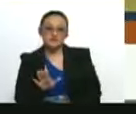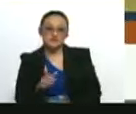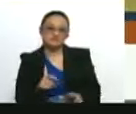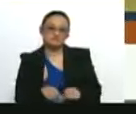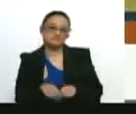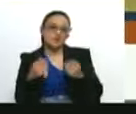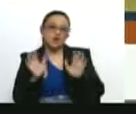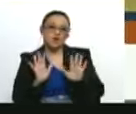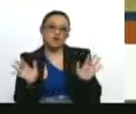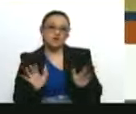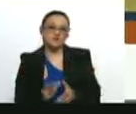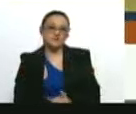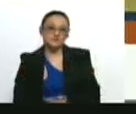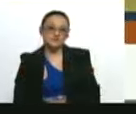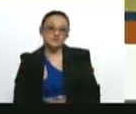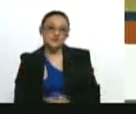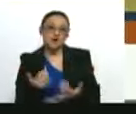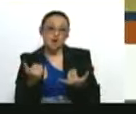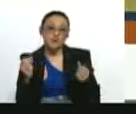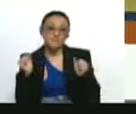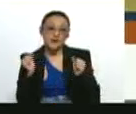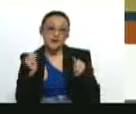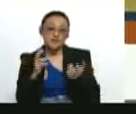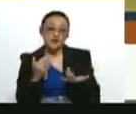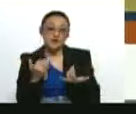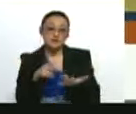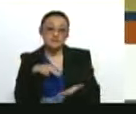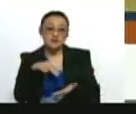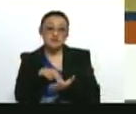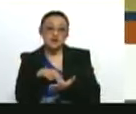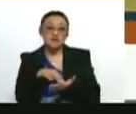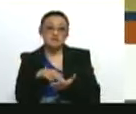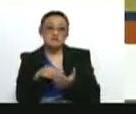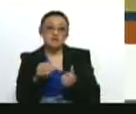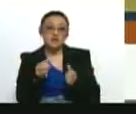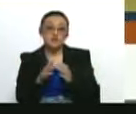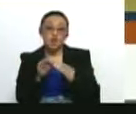fracasaron. Hoy Mérida se levanta, todo el